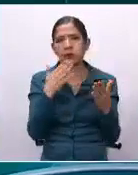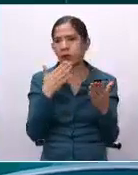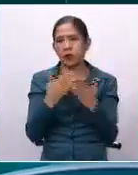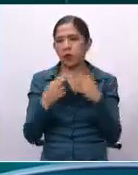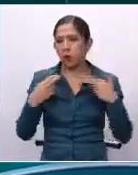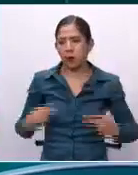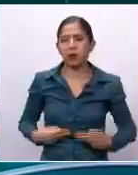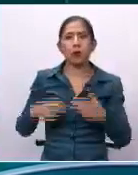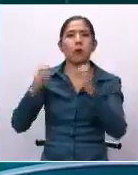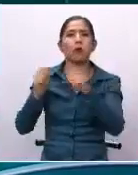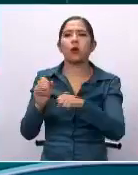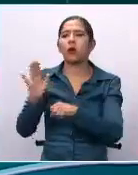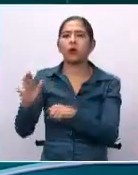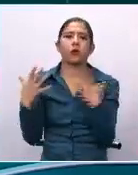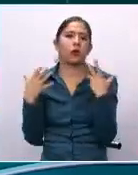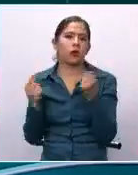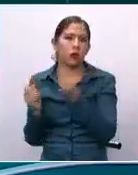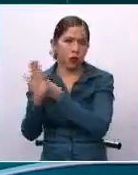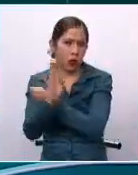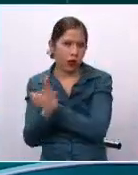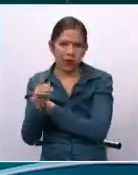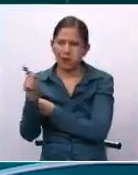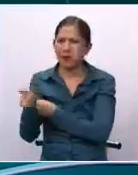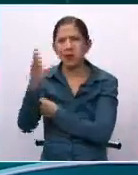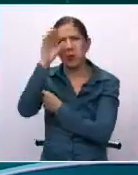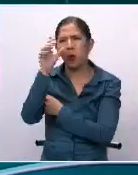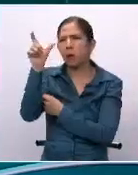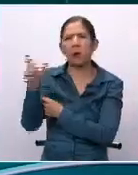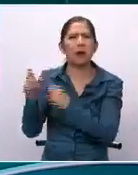la salud del investigado por el caso Fondo Indígena.